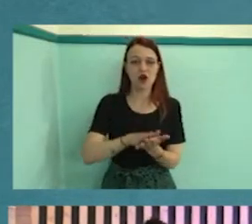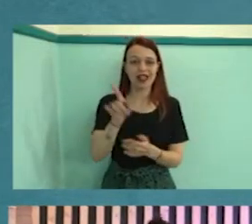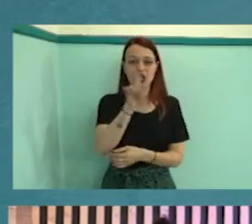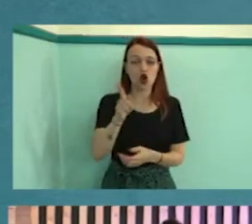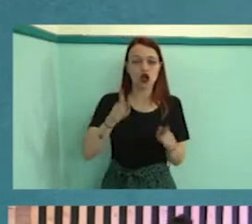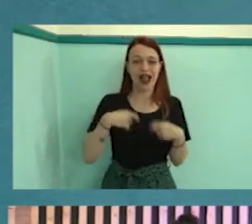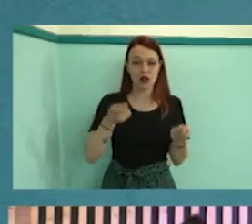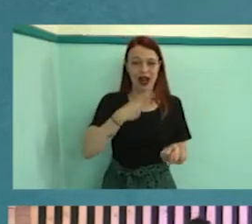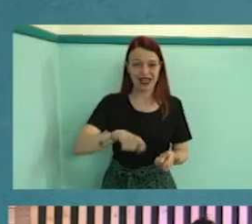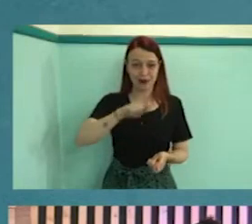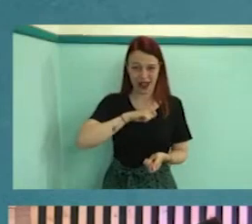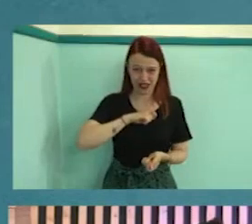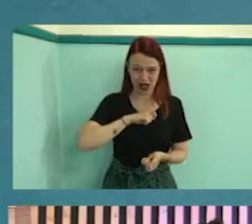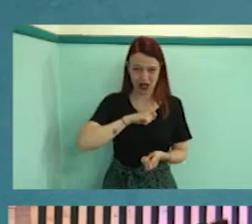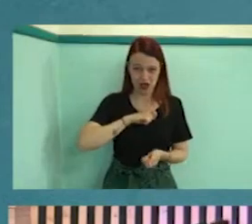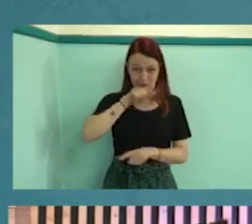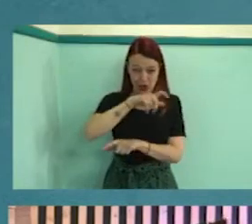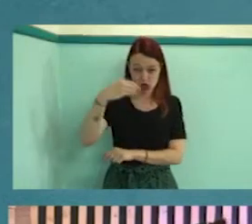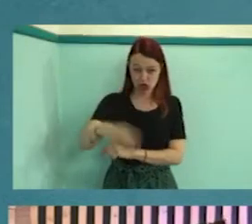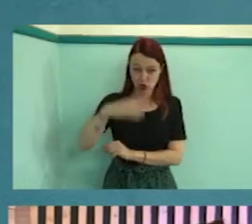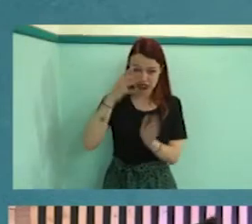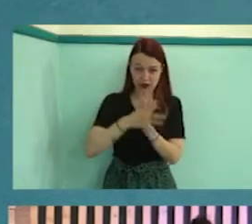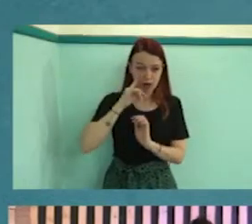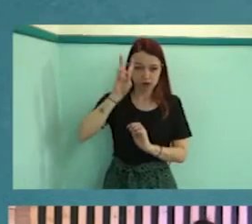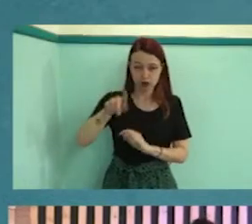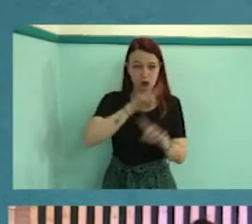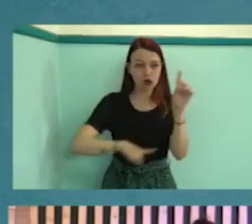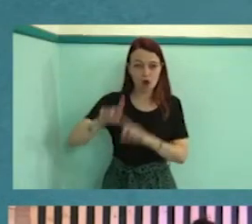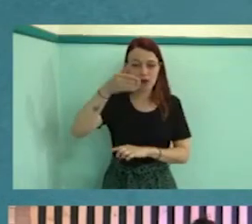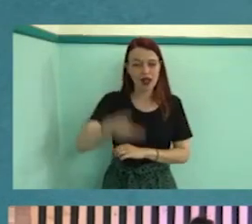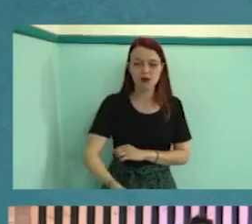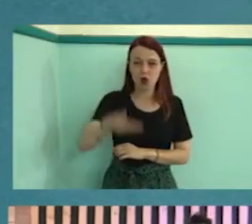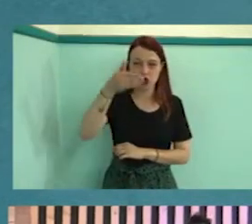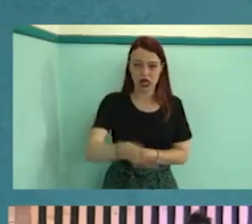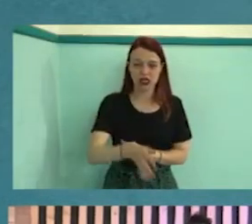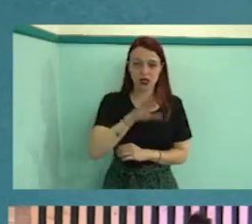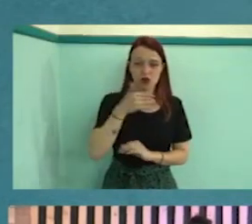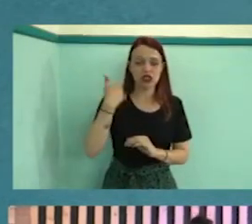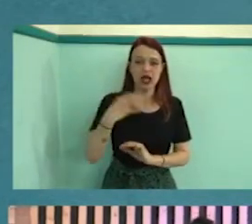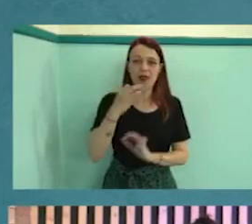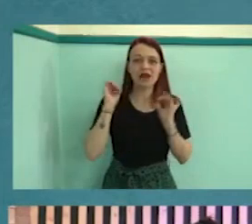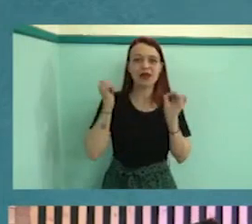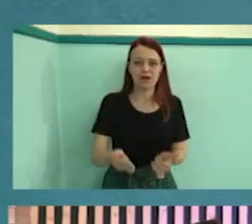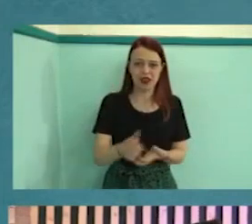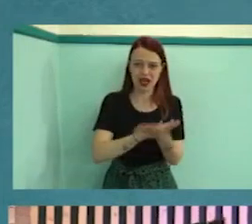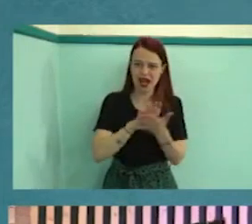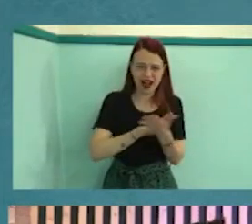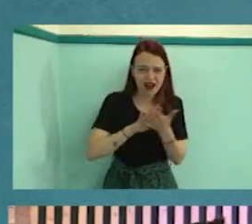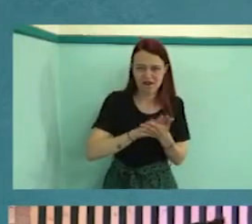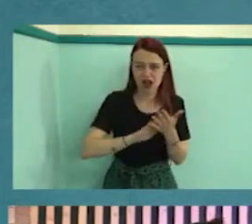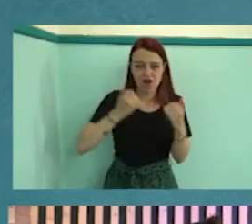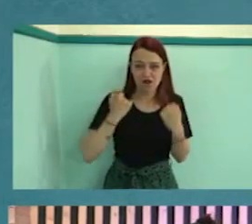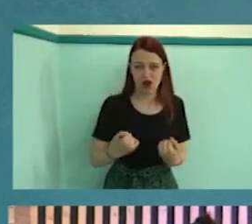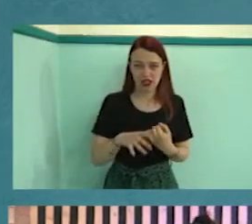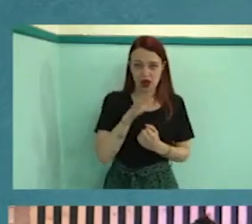nuestros jóvenes creo que es una un una una problemática lo suficientemente importante como para que ya empecemos a hablar de esto alto y claro y y